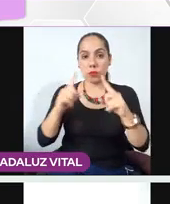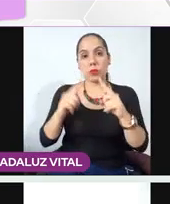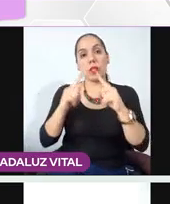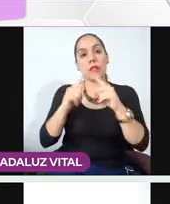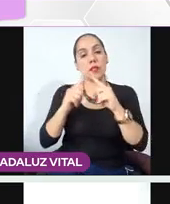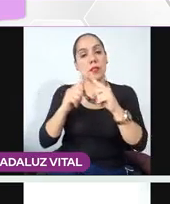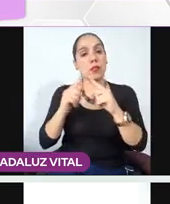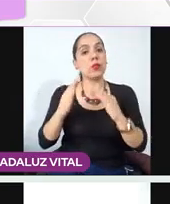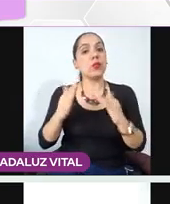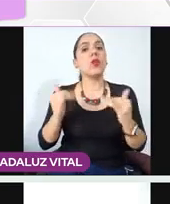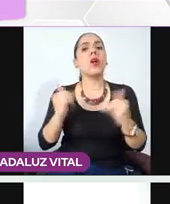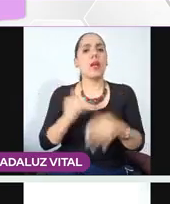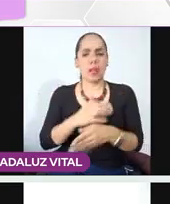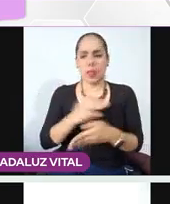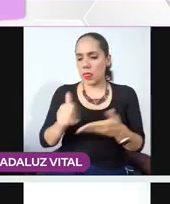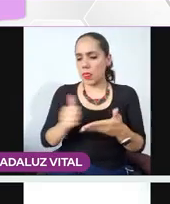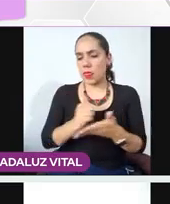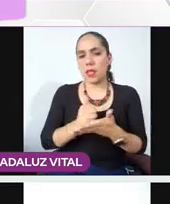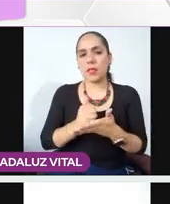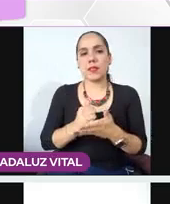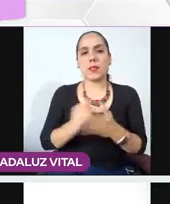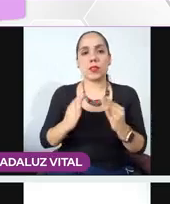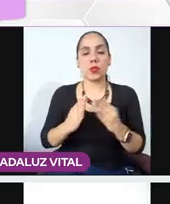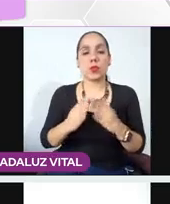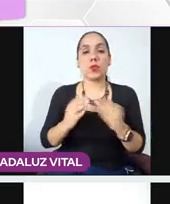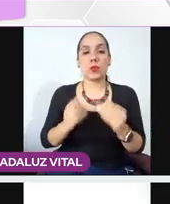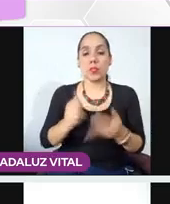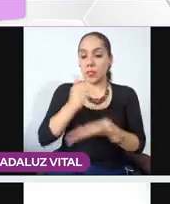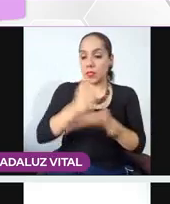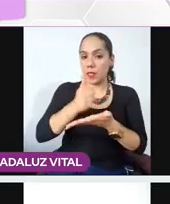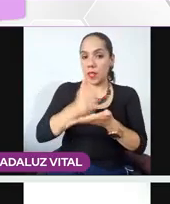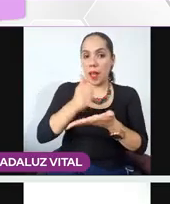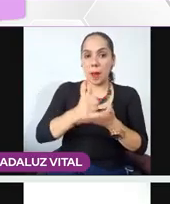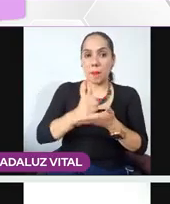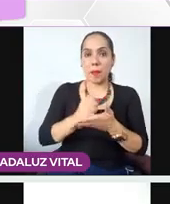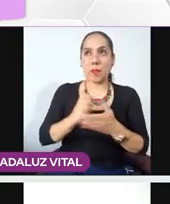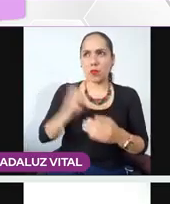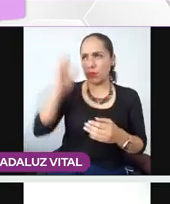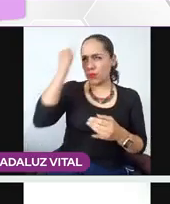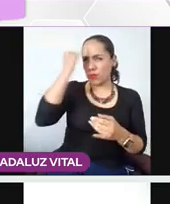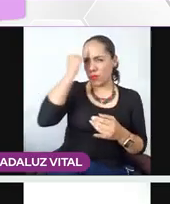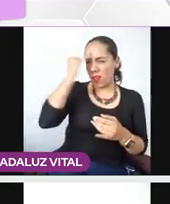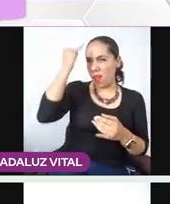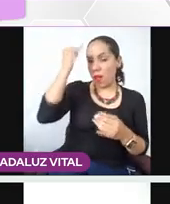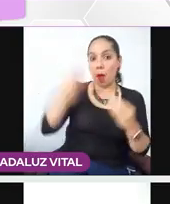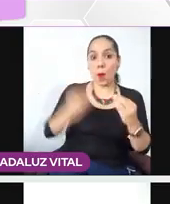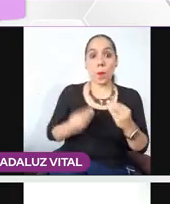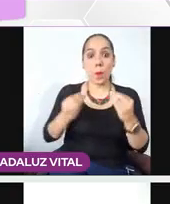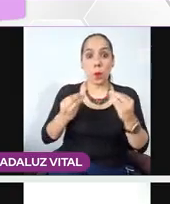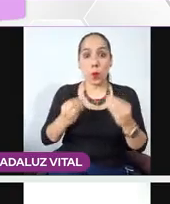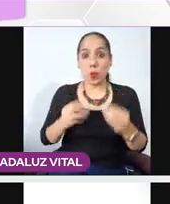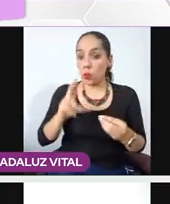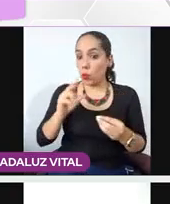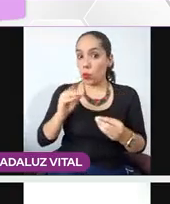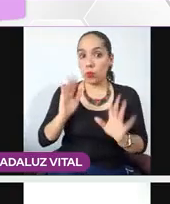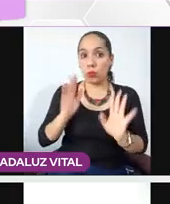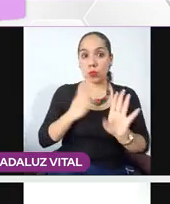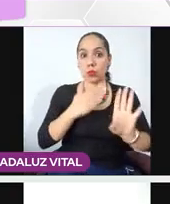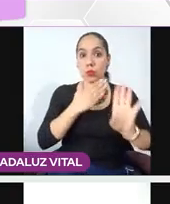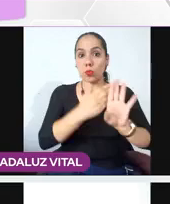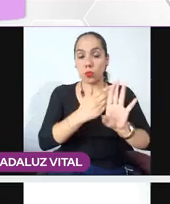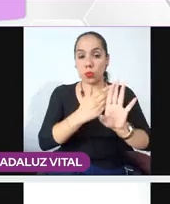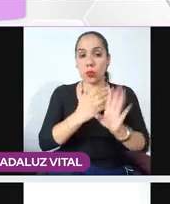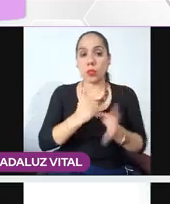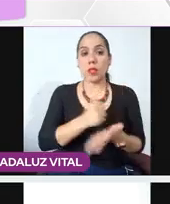de terapeutas. Posee una creatividad innovadora para no detener el apoyo terapéutico en este tiempo de